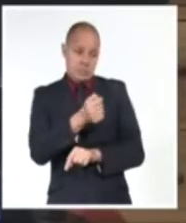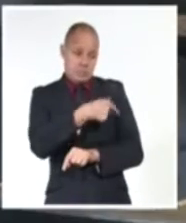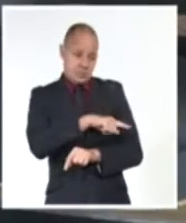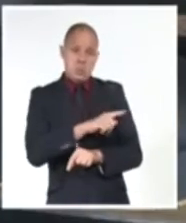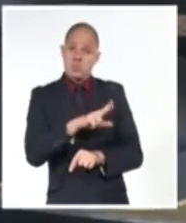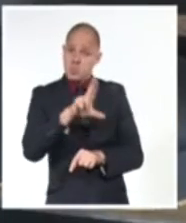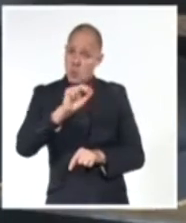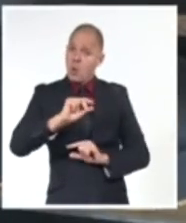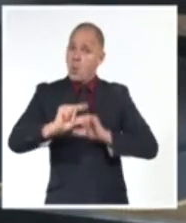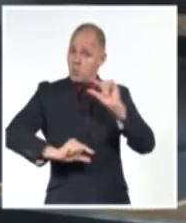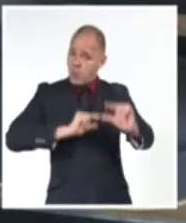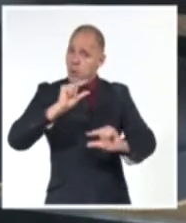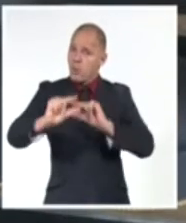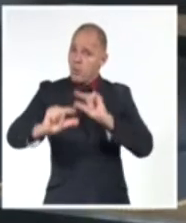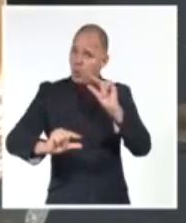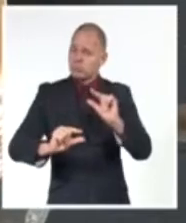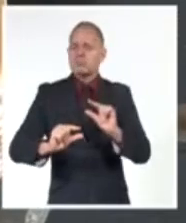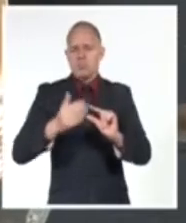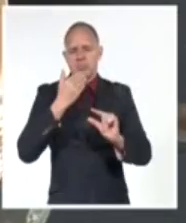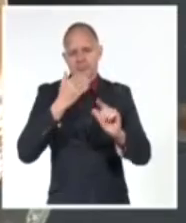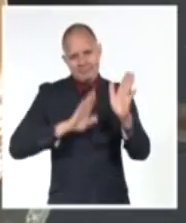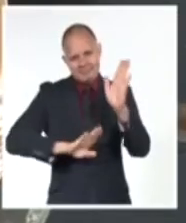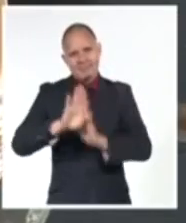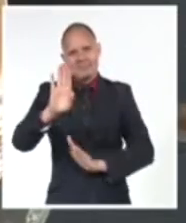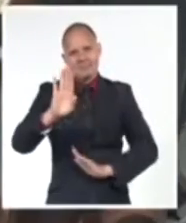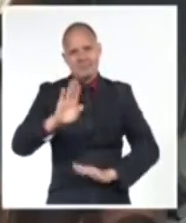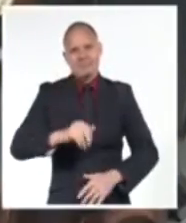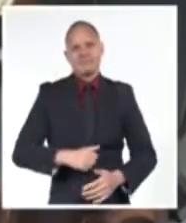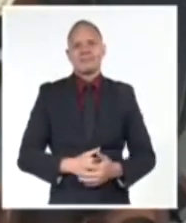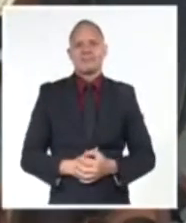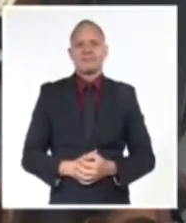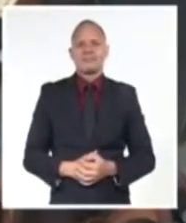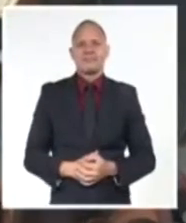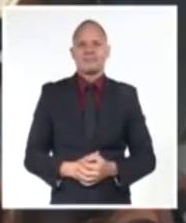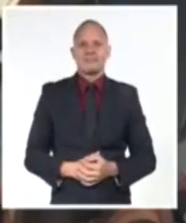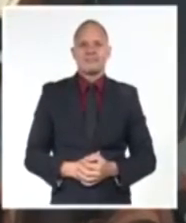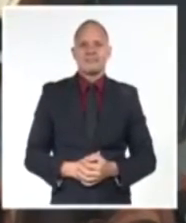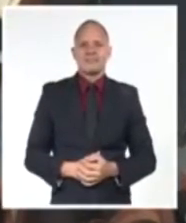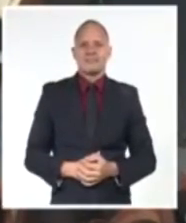perfeccionar el rumbo. Desde Holguín, Mariel González, Sistema Informativo.